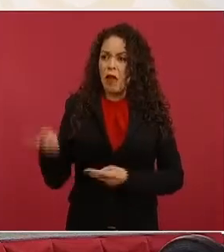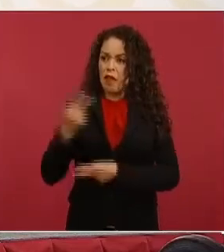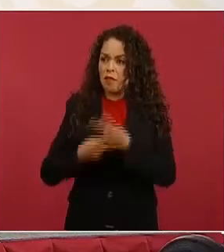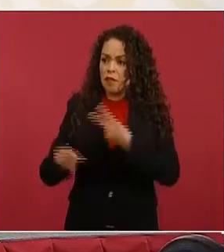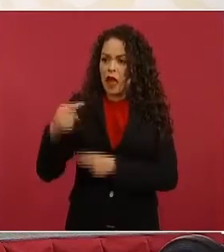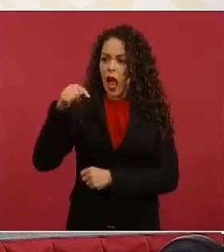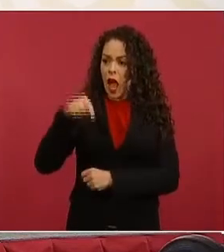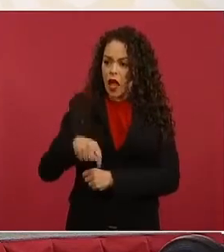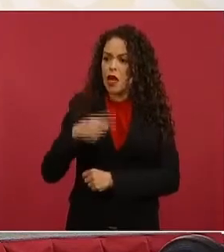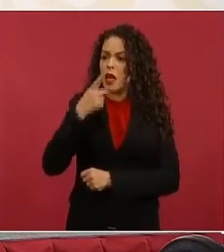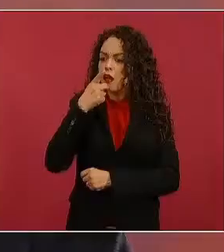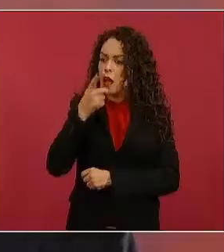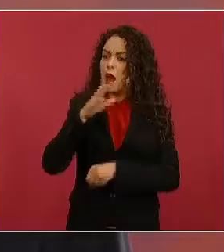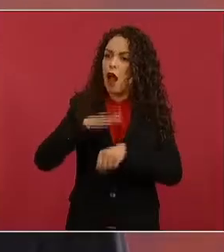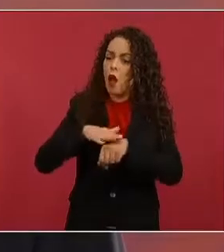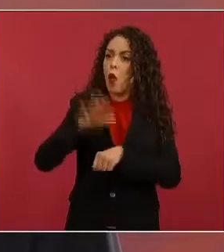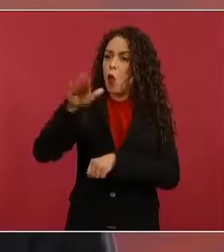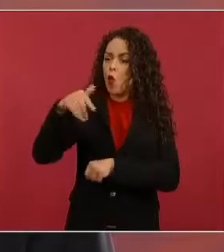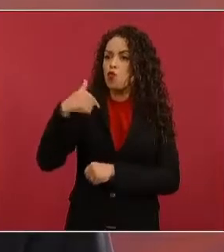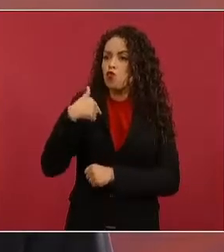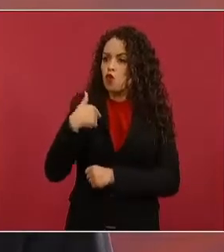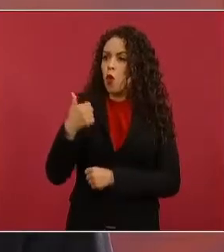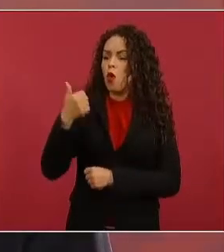de que están invirtiendo